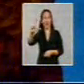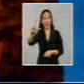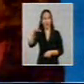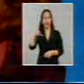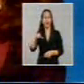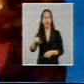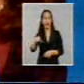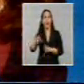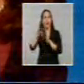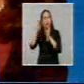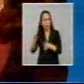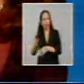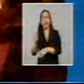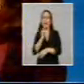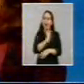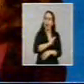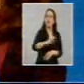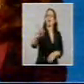el INDEC nos informa